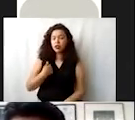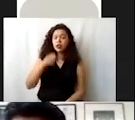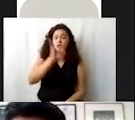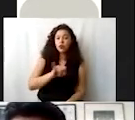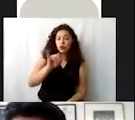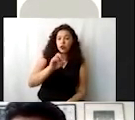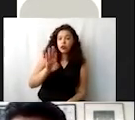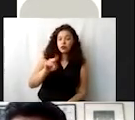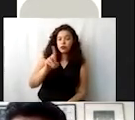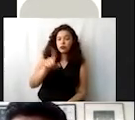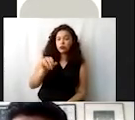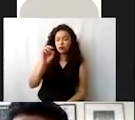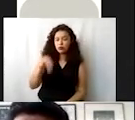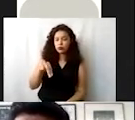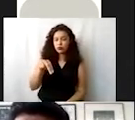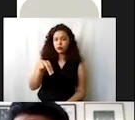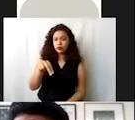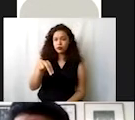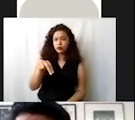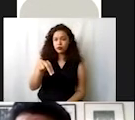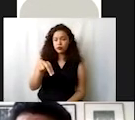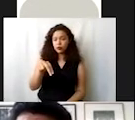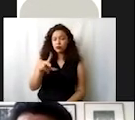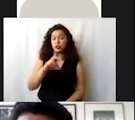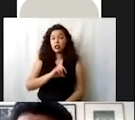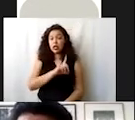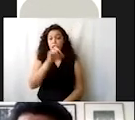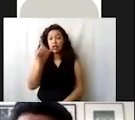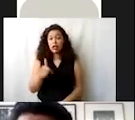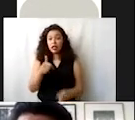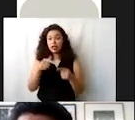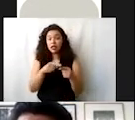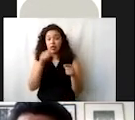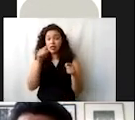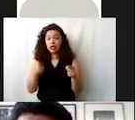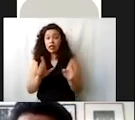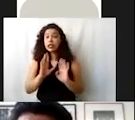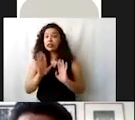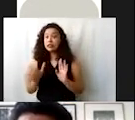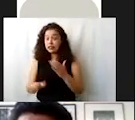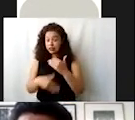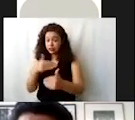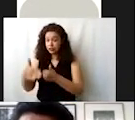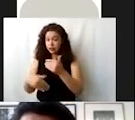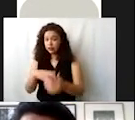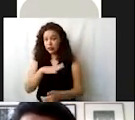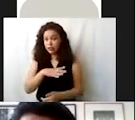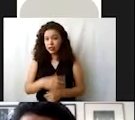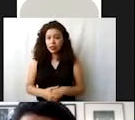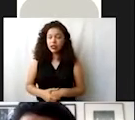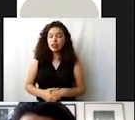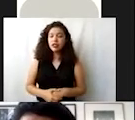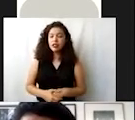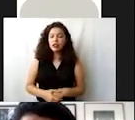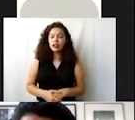buzón, ¿sí? Al día siguiente surte efectos, ¿sí? Entonces, yo